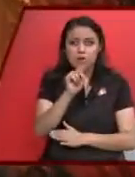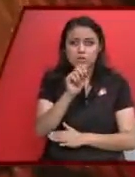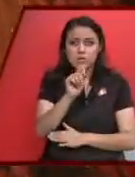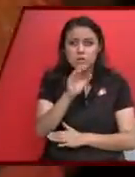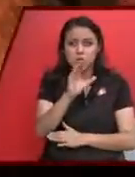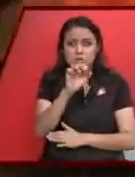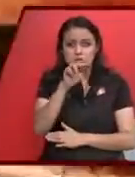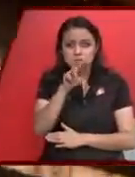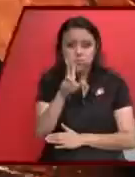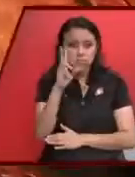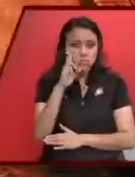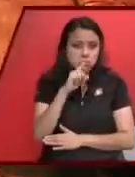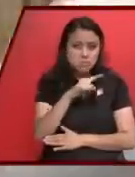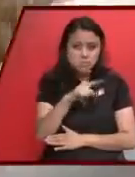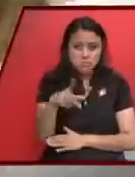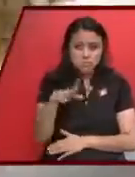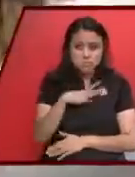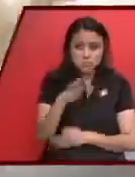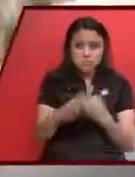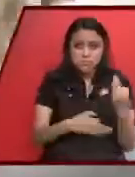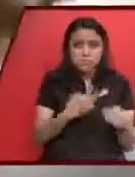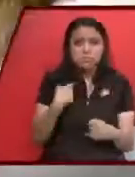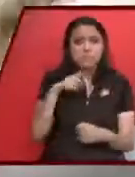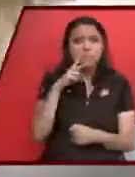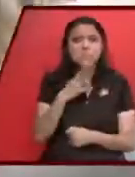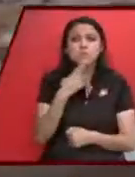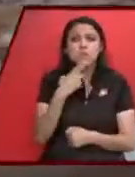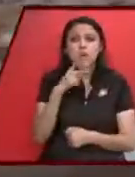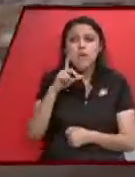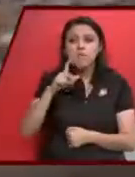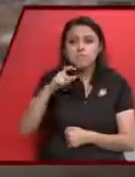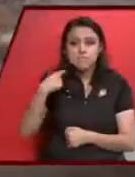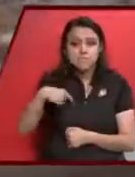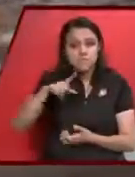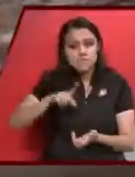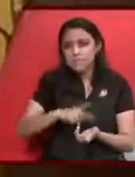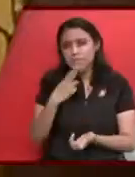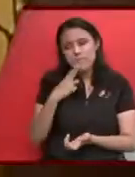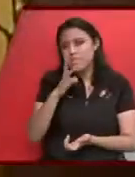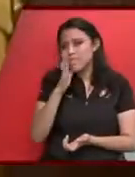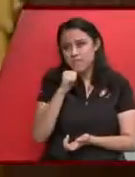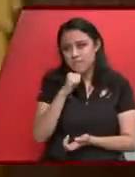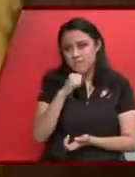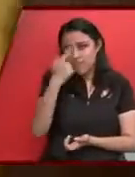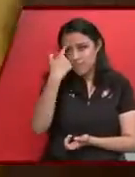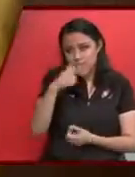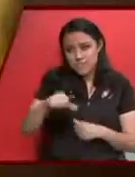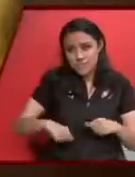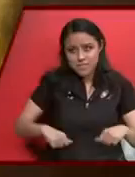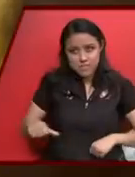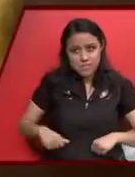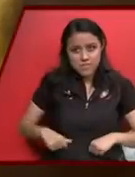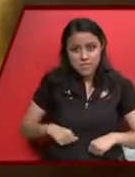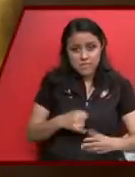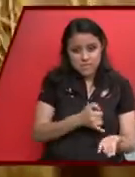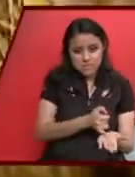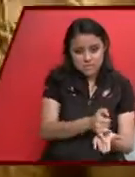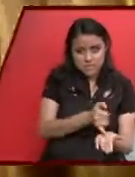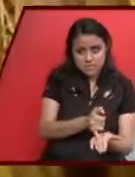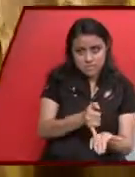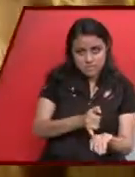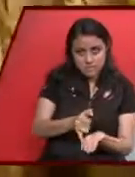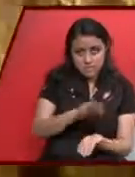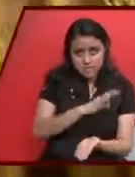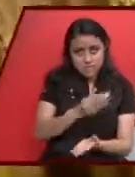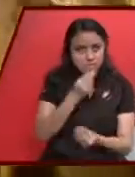la contaminación del agua, probablemente el uso del agua que no va a ser utilizado para una actividad agrícola que permita darle de